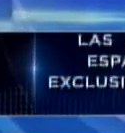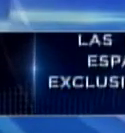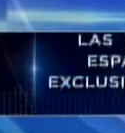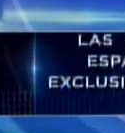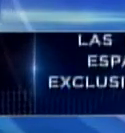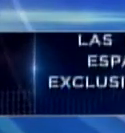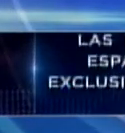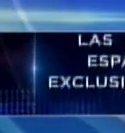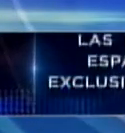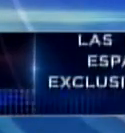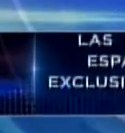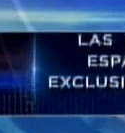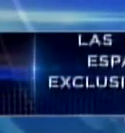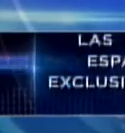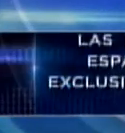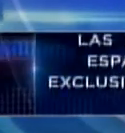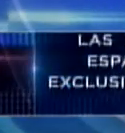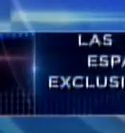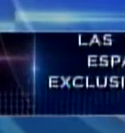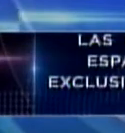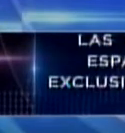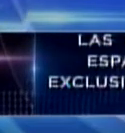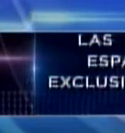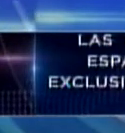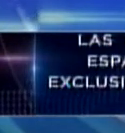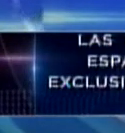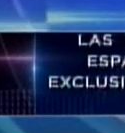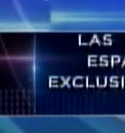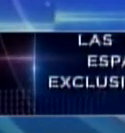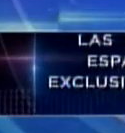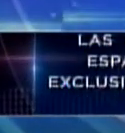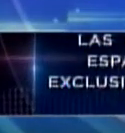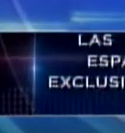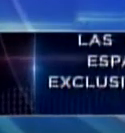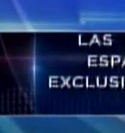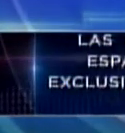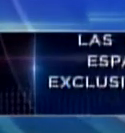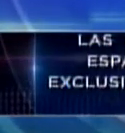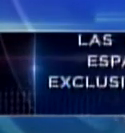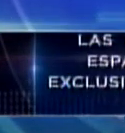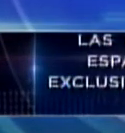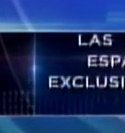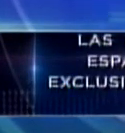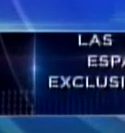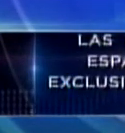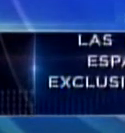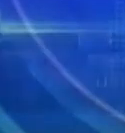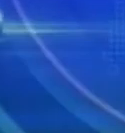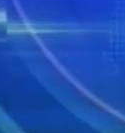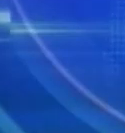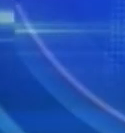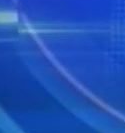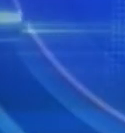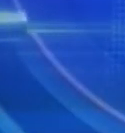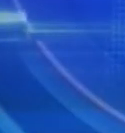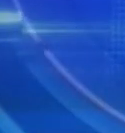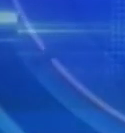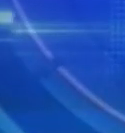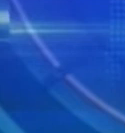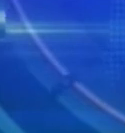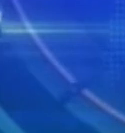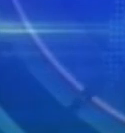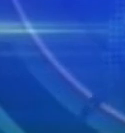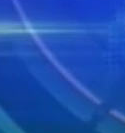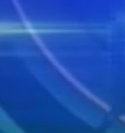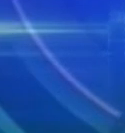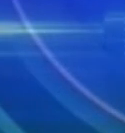y este proyecto de ley de reactivación económica que se analiza en la Asamblea. ¿Están los puntos que deben estar o realmente esto no